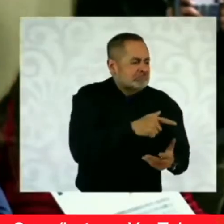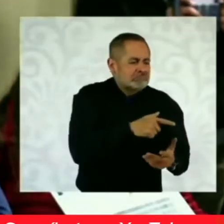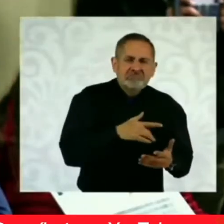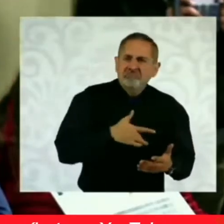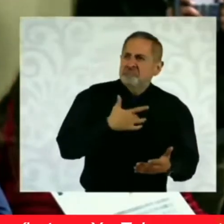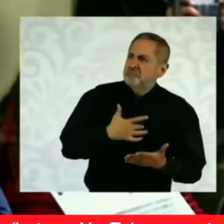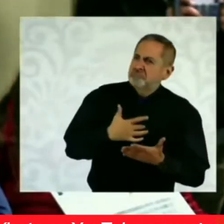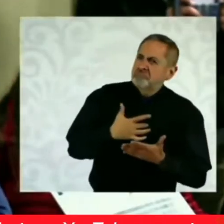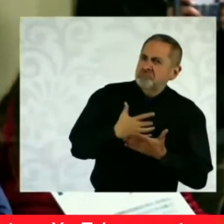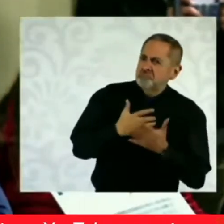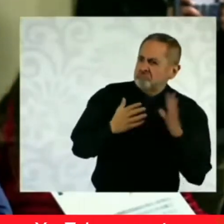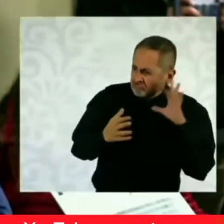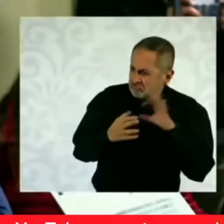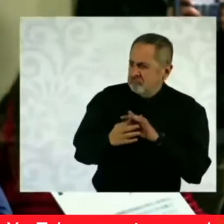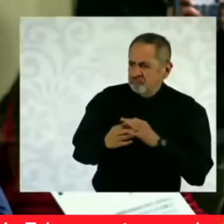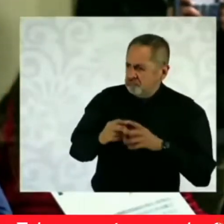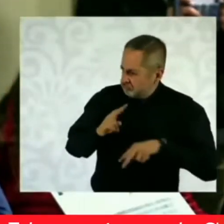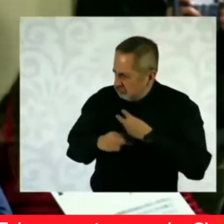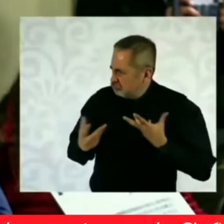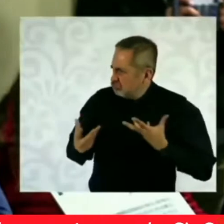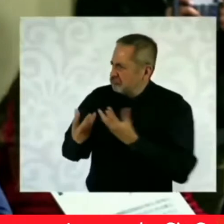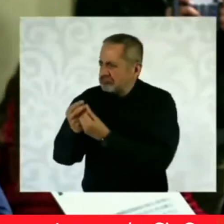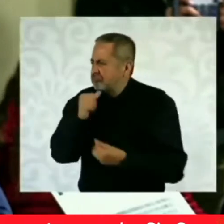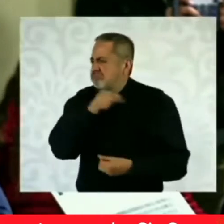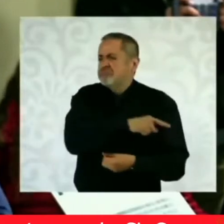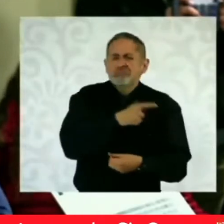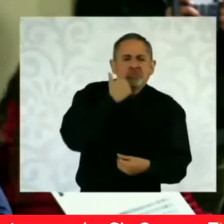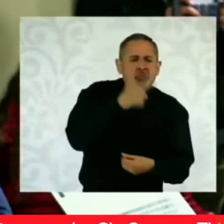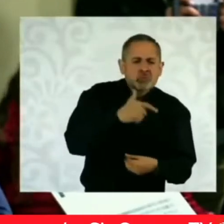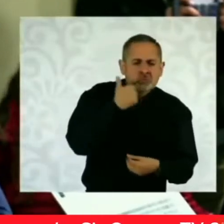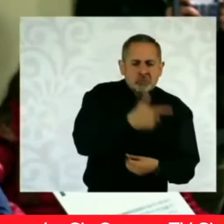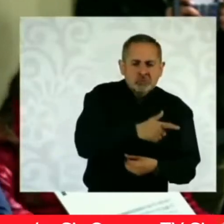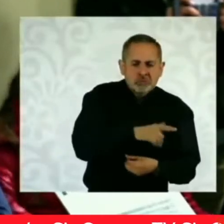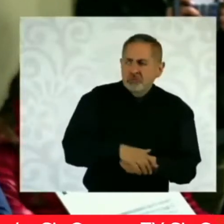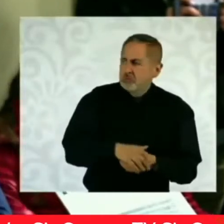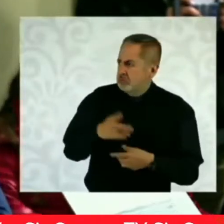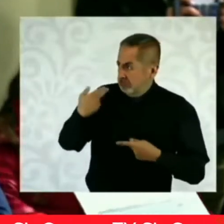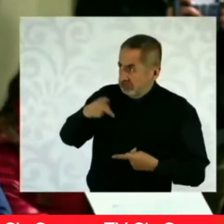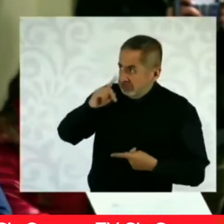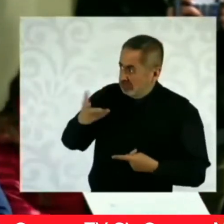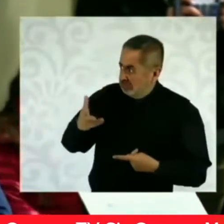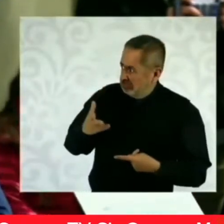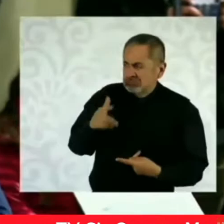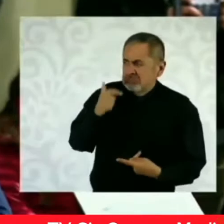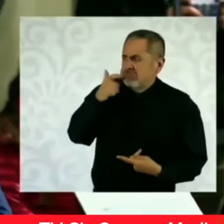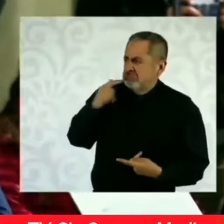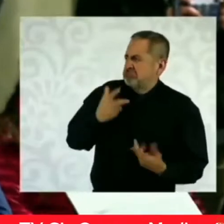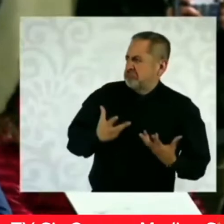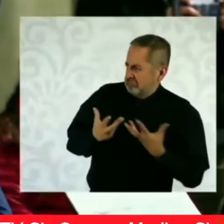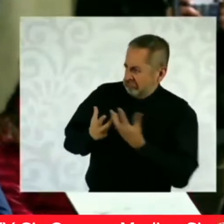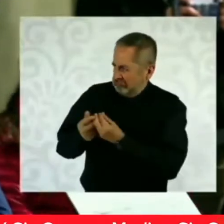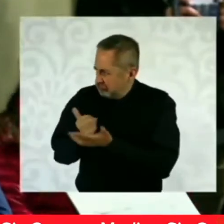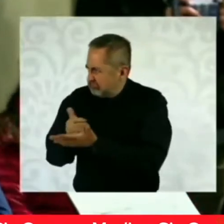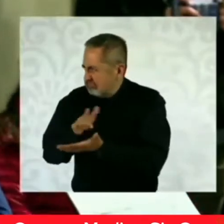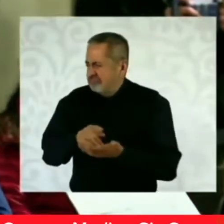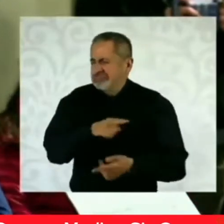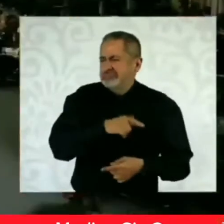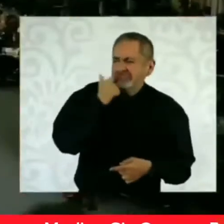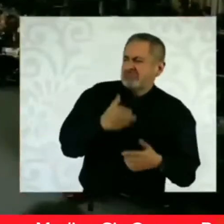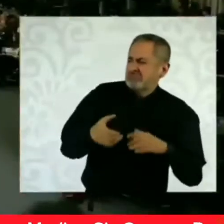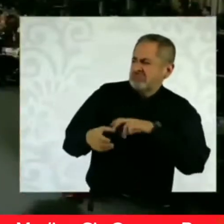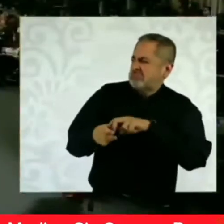ganas de cerrar filas con el gobierno que usted encabeza o con usted como presidenta para cerrar? Muchas